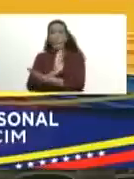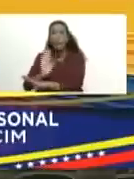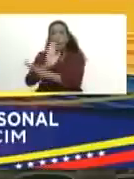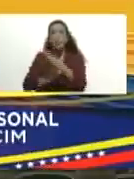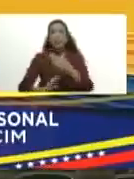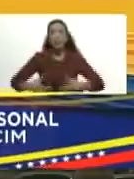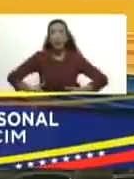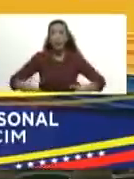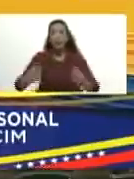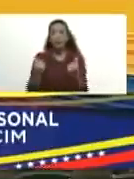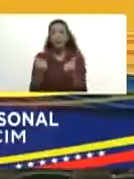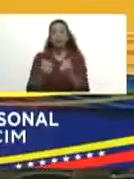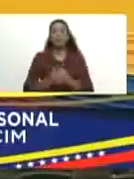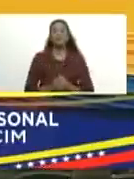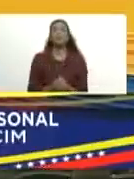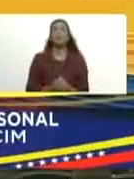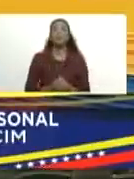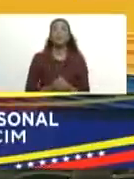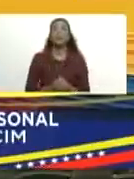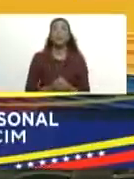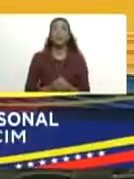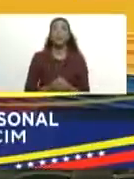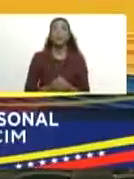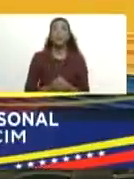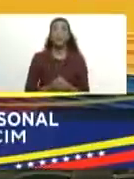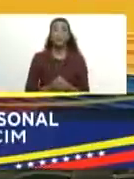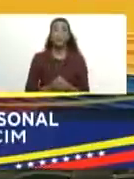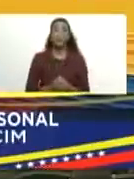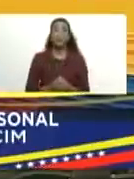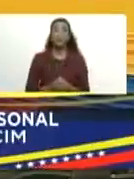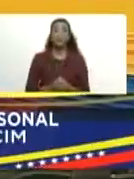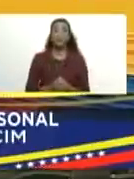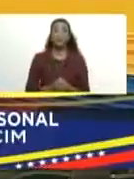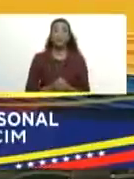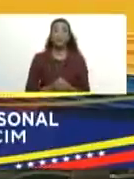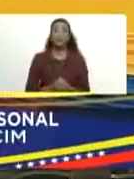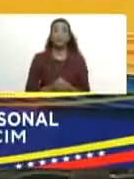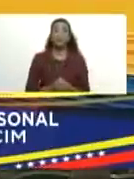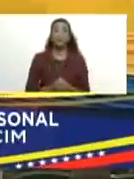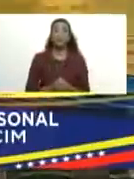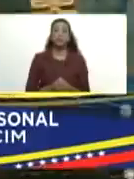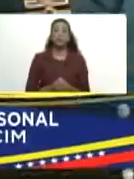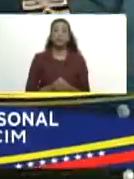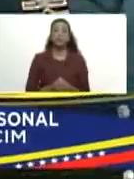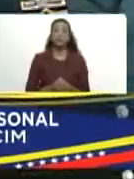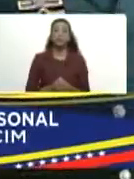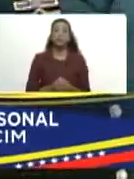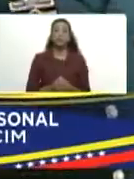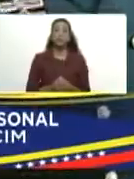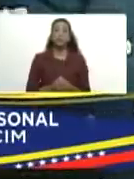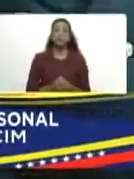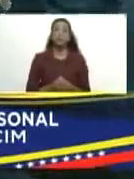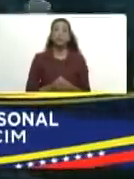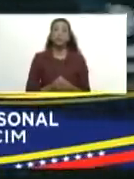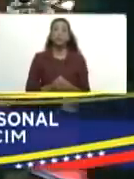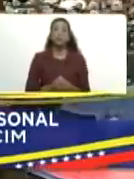mandar a retirar. Media, a la izquierda, de frente.